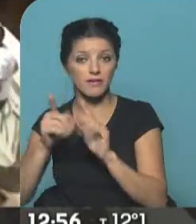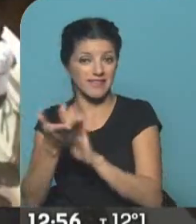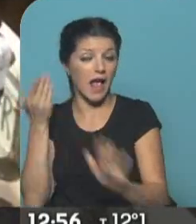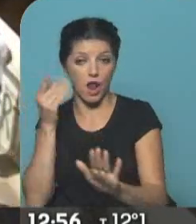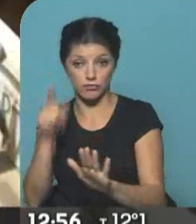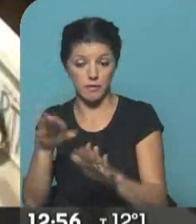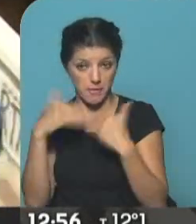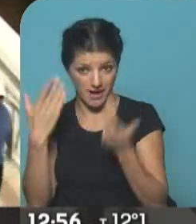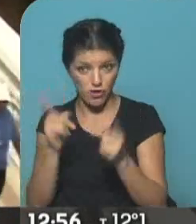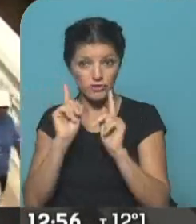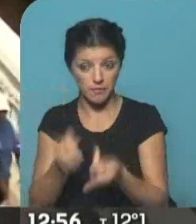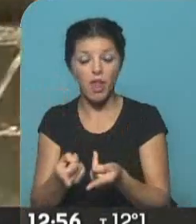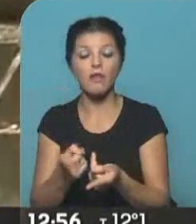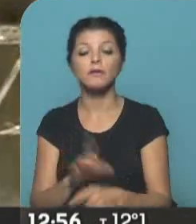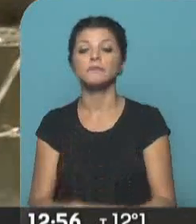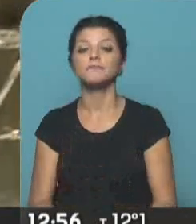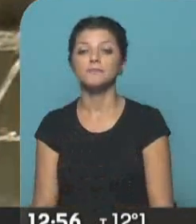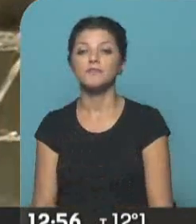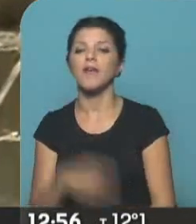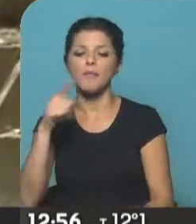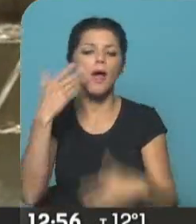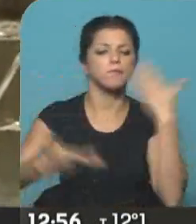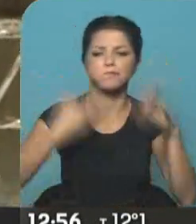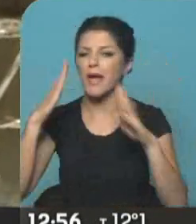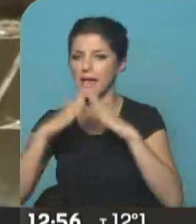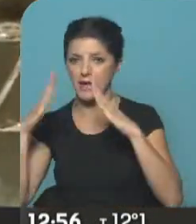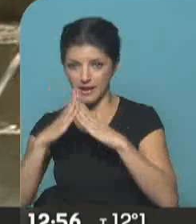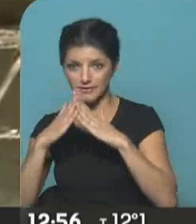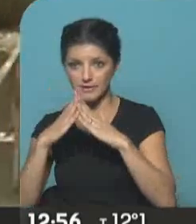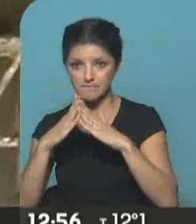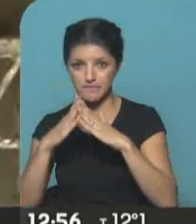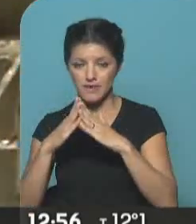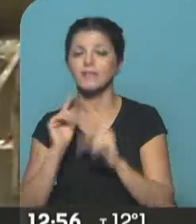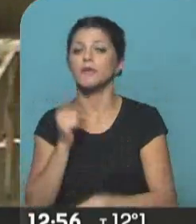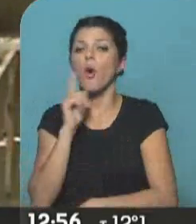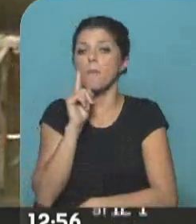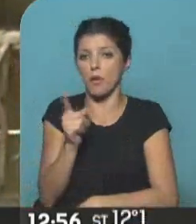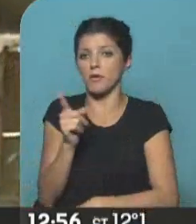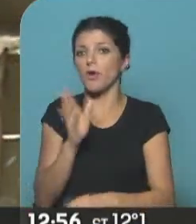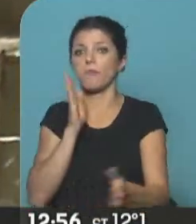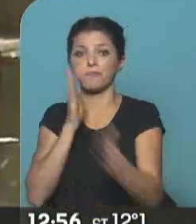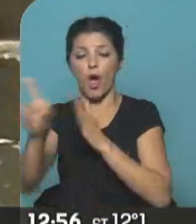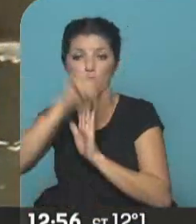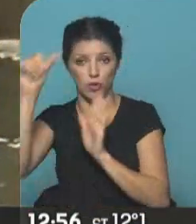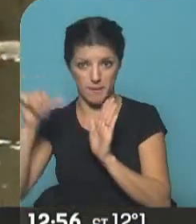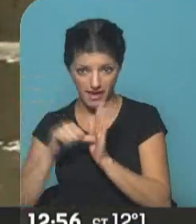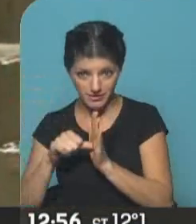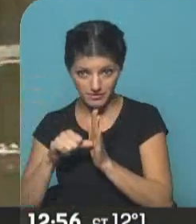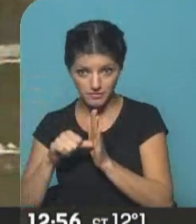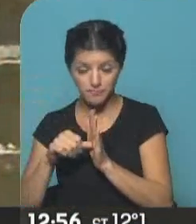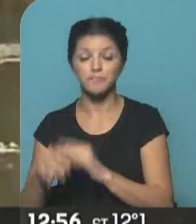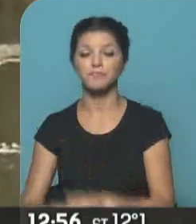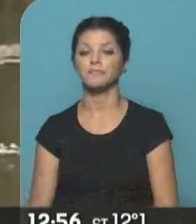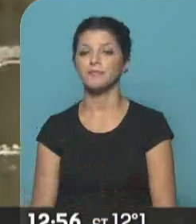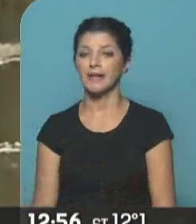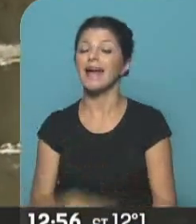parlamentario chavista, habían requisado la casa, es decir, le habían prohibido salir del país a Luisa Ortega. La situación estaba